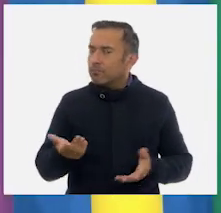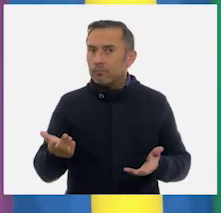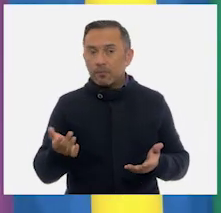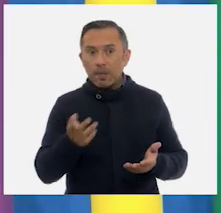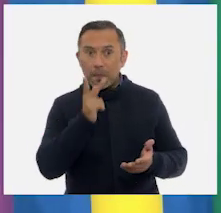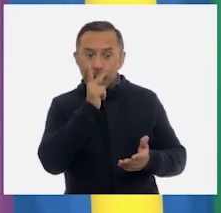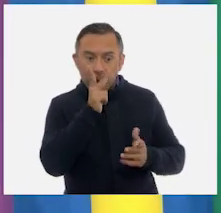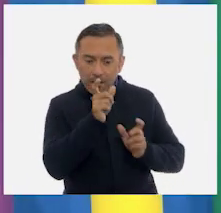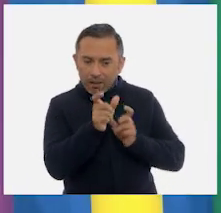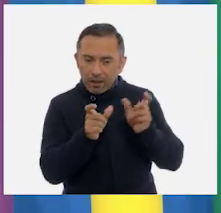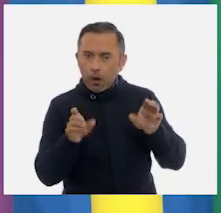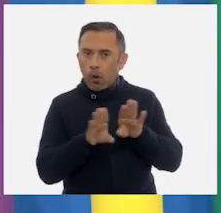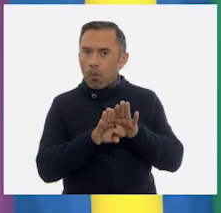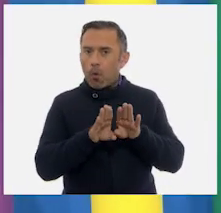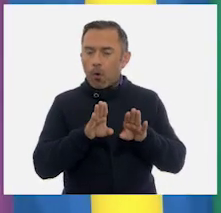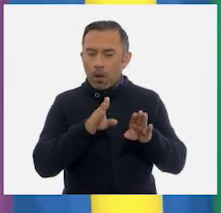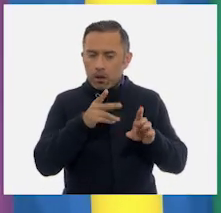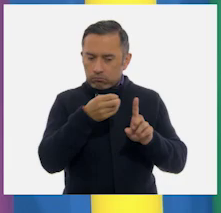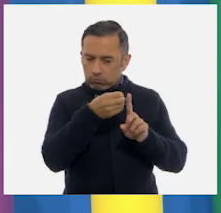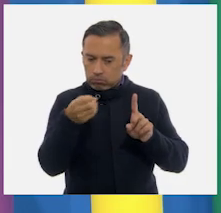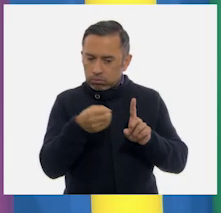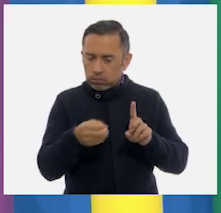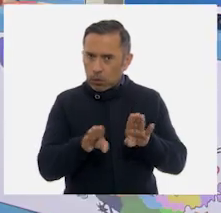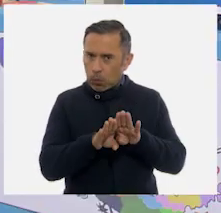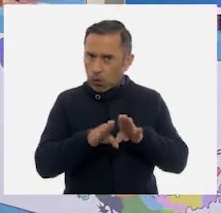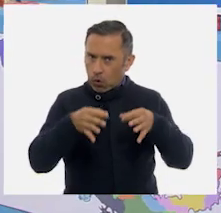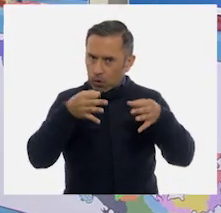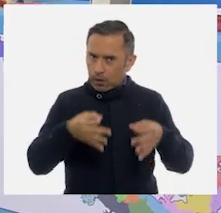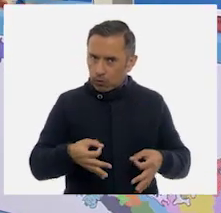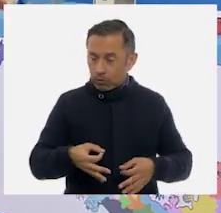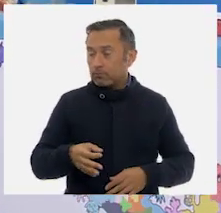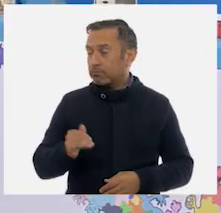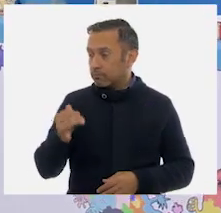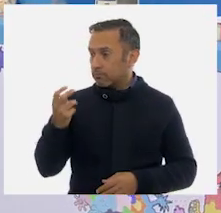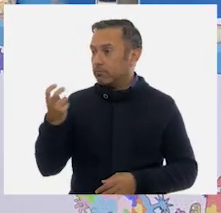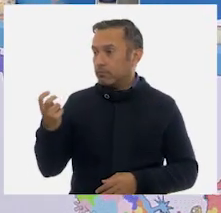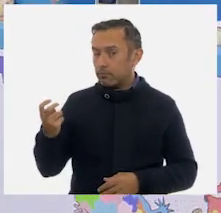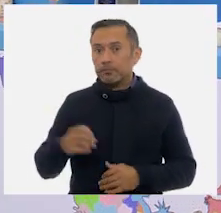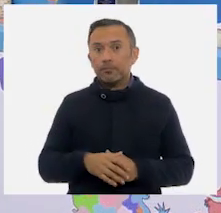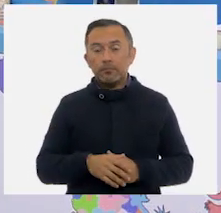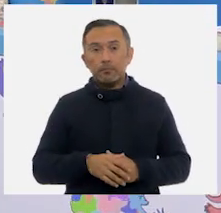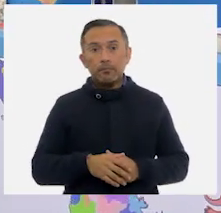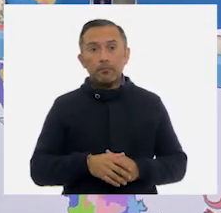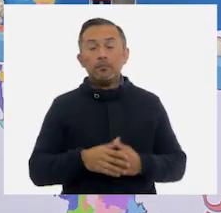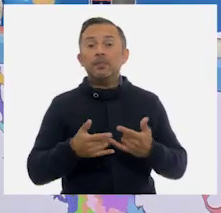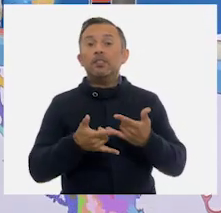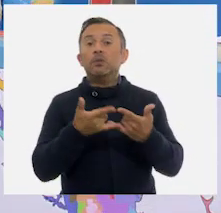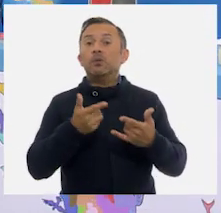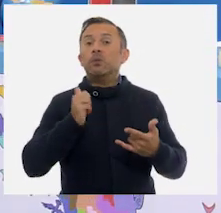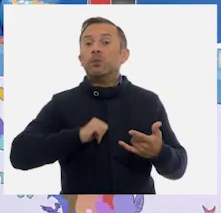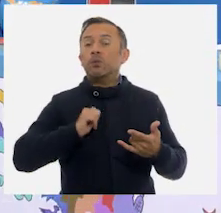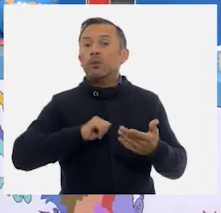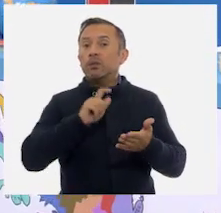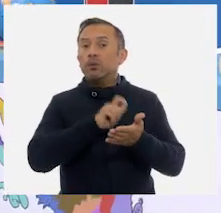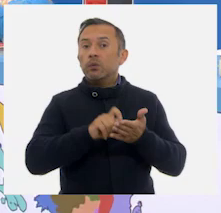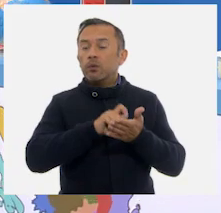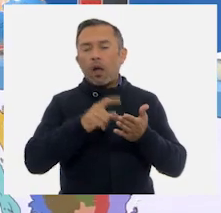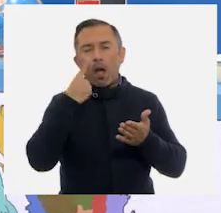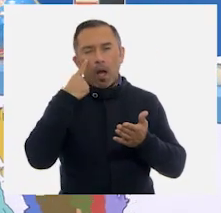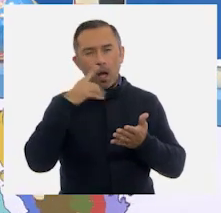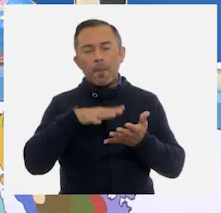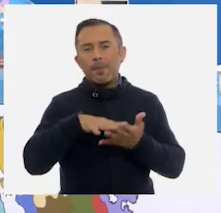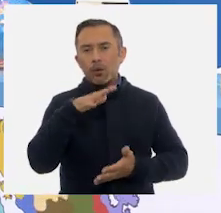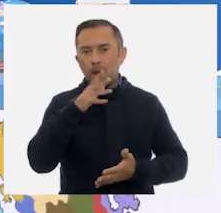lenguaje muy correcto, por decirlo de algún modo. Así es, María. Para la escritura de los relatos históricos suele emplearse el